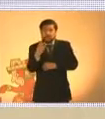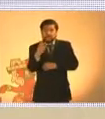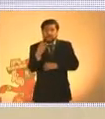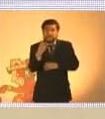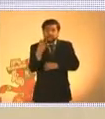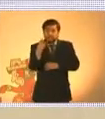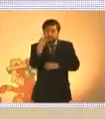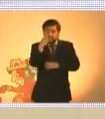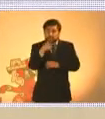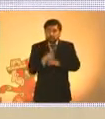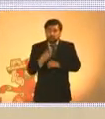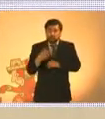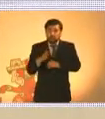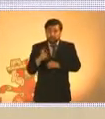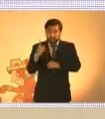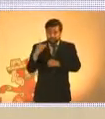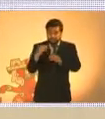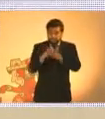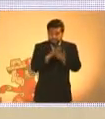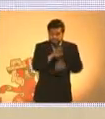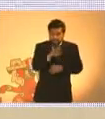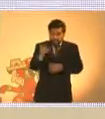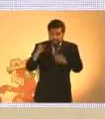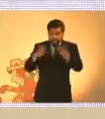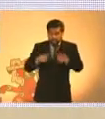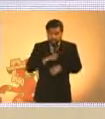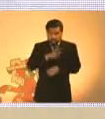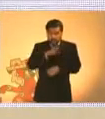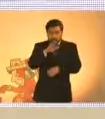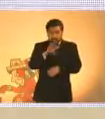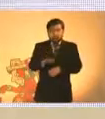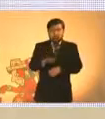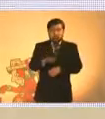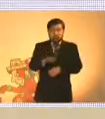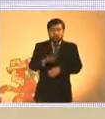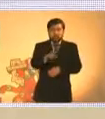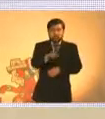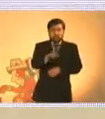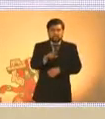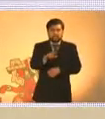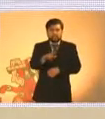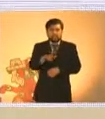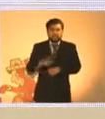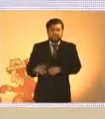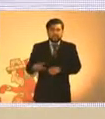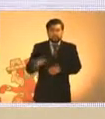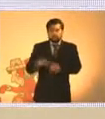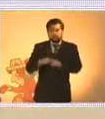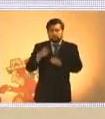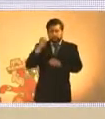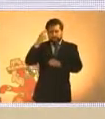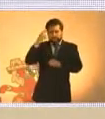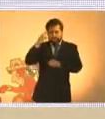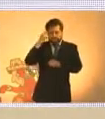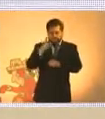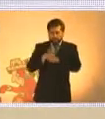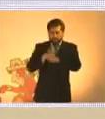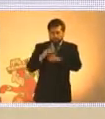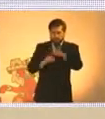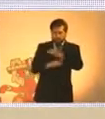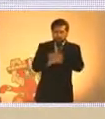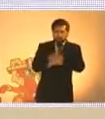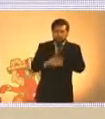personas y resulta herido además el virrey del de manera grave raro con todo esto